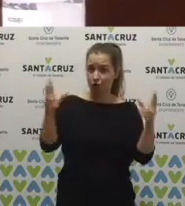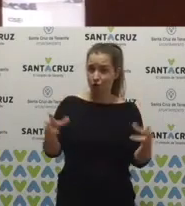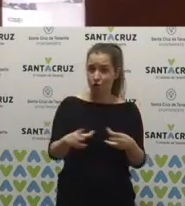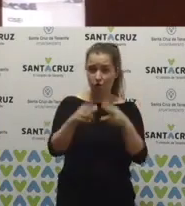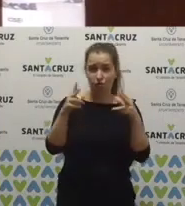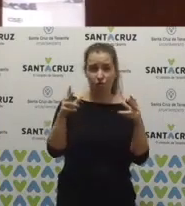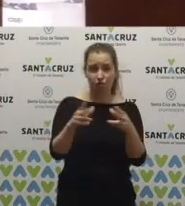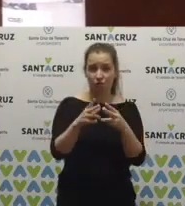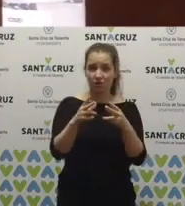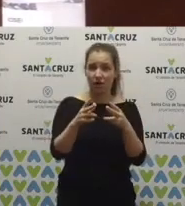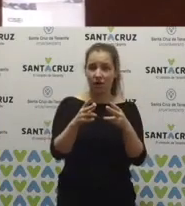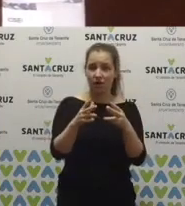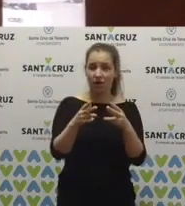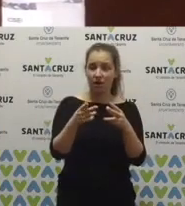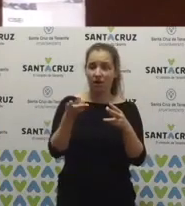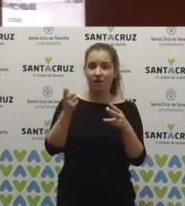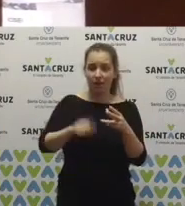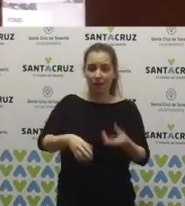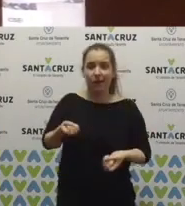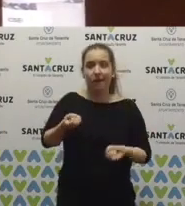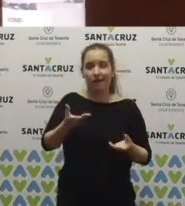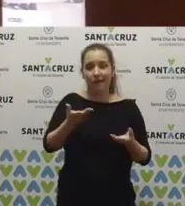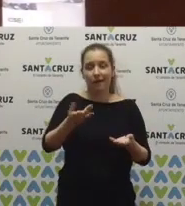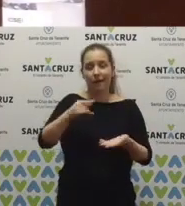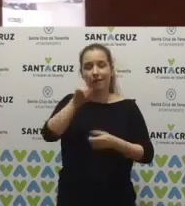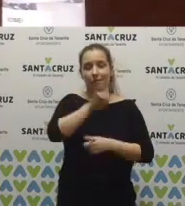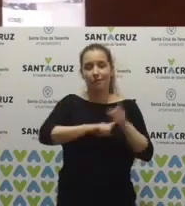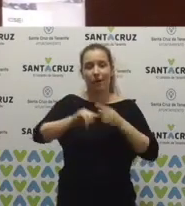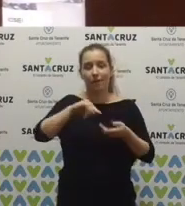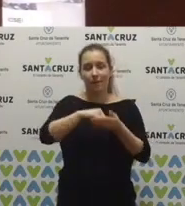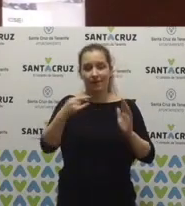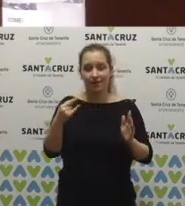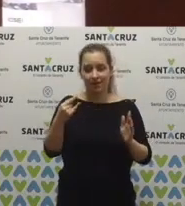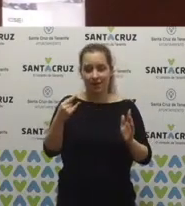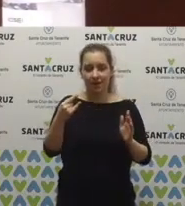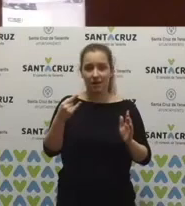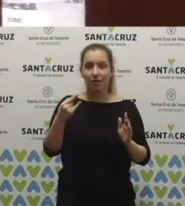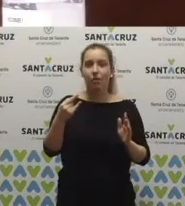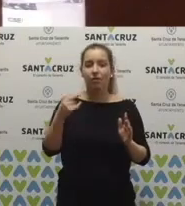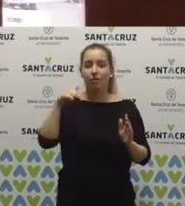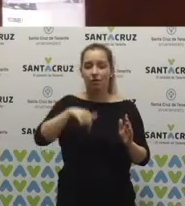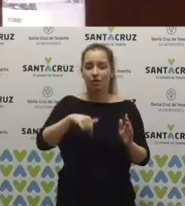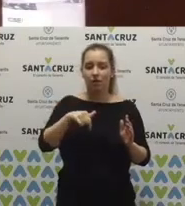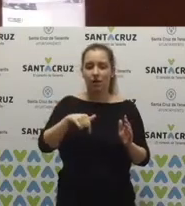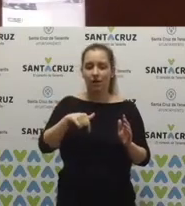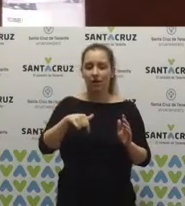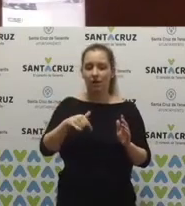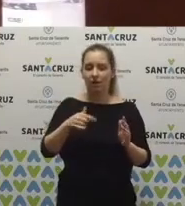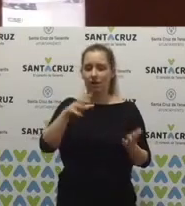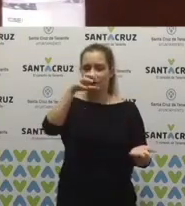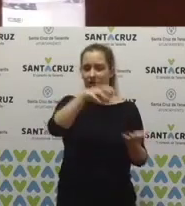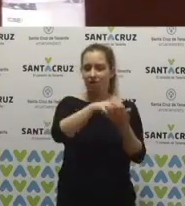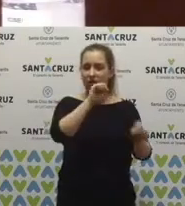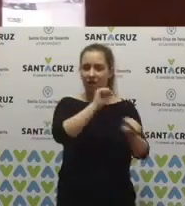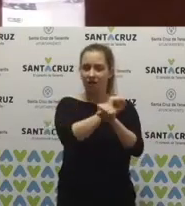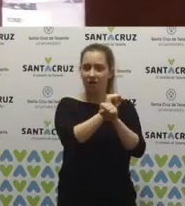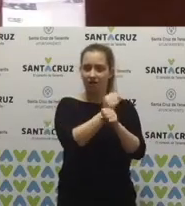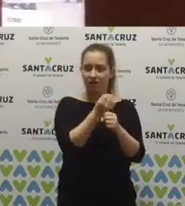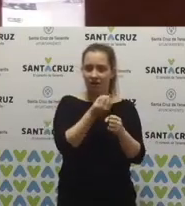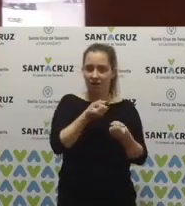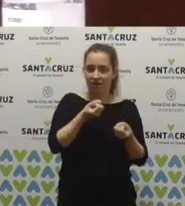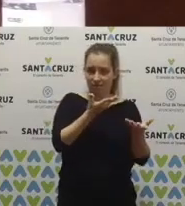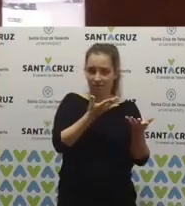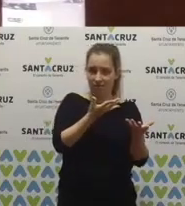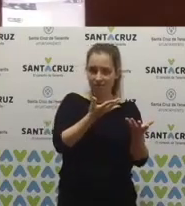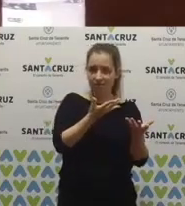de hoy teniendo que conectar con las prisiones tenerife dos telemáticamente yo creo que que no es una buena idea más